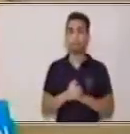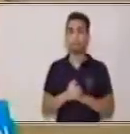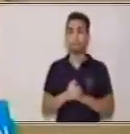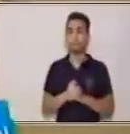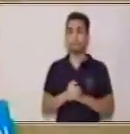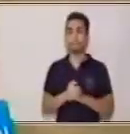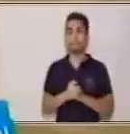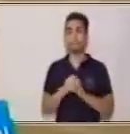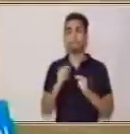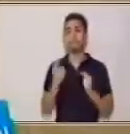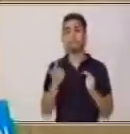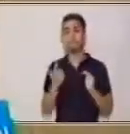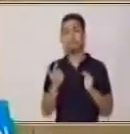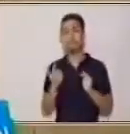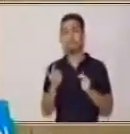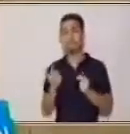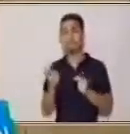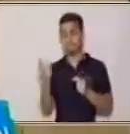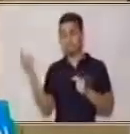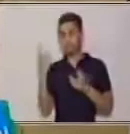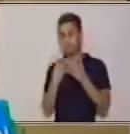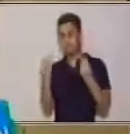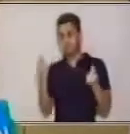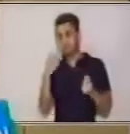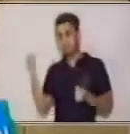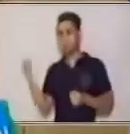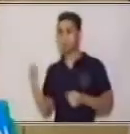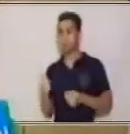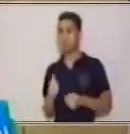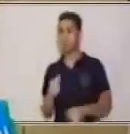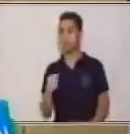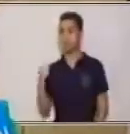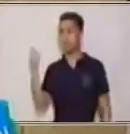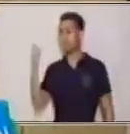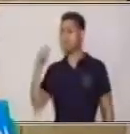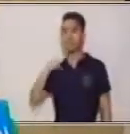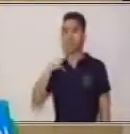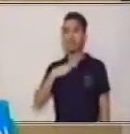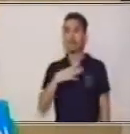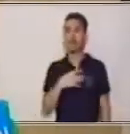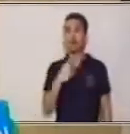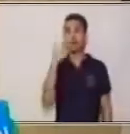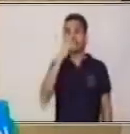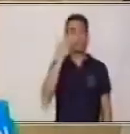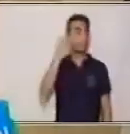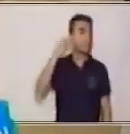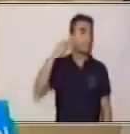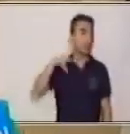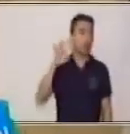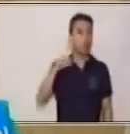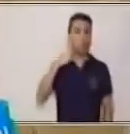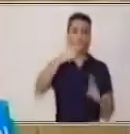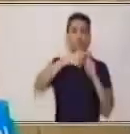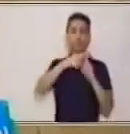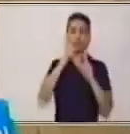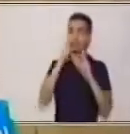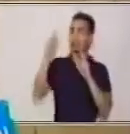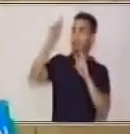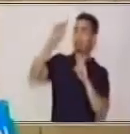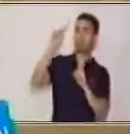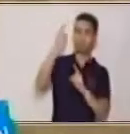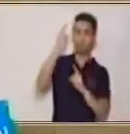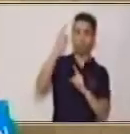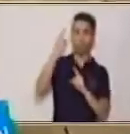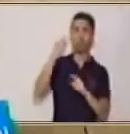Entonces, vamos a resolverlo. Si usted se fija, en ese tenemos un signo más, que es el primer caso, y luego vamos a hacer el mismo